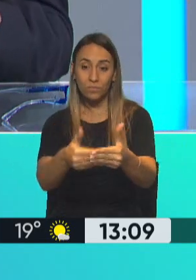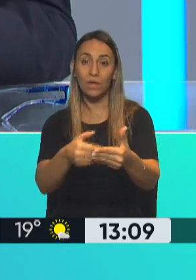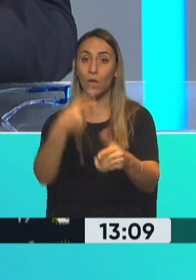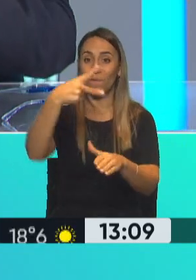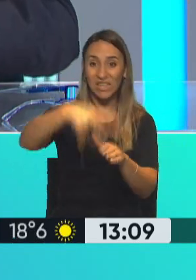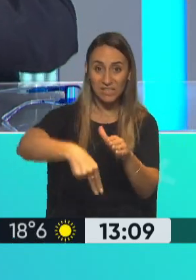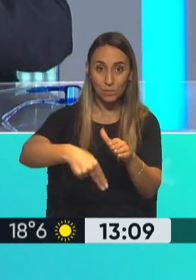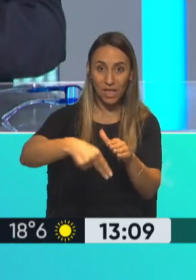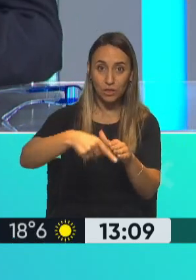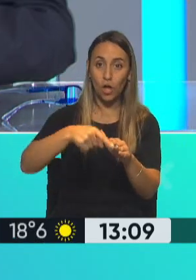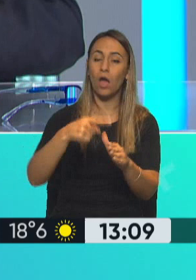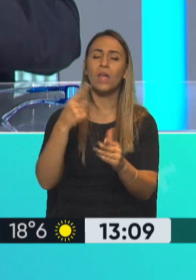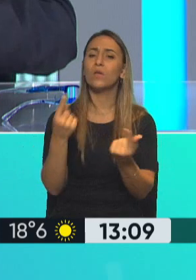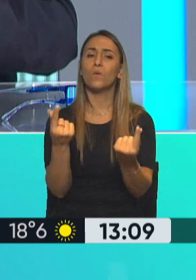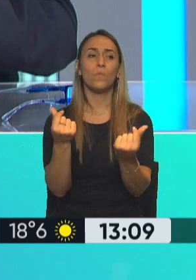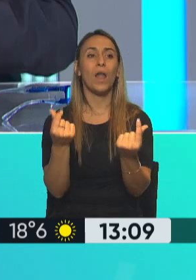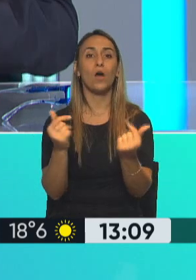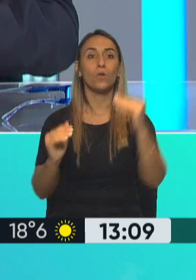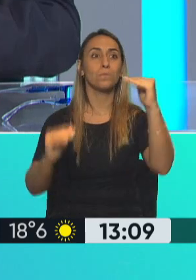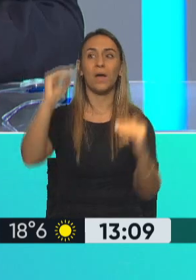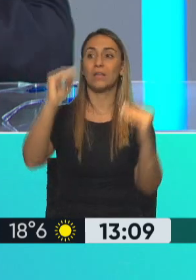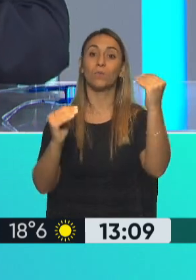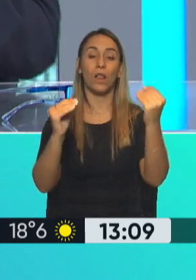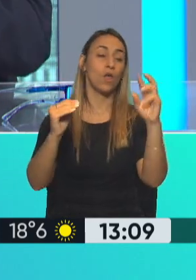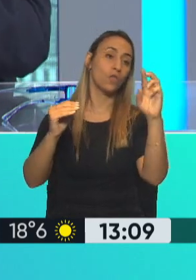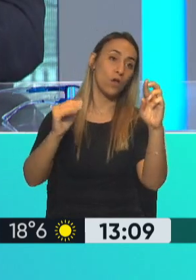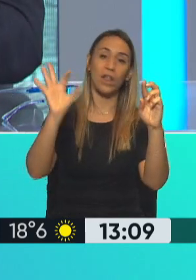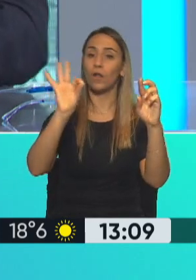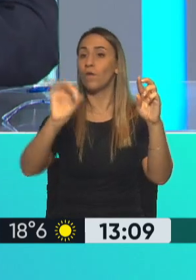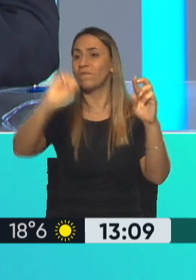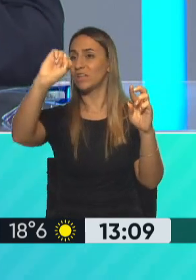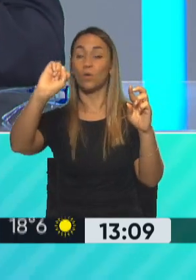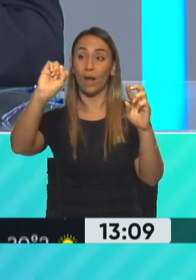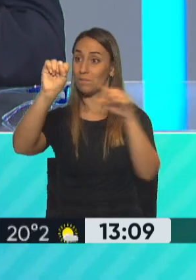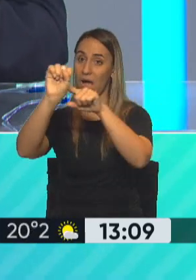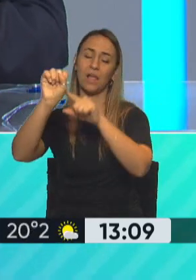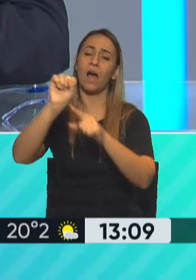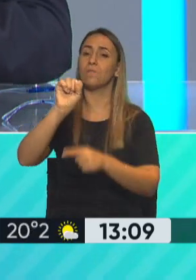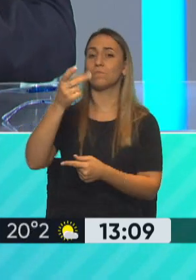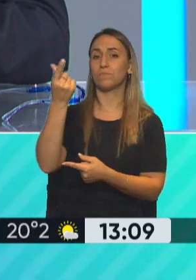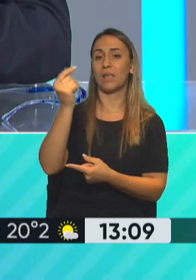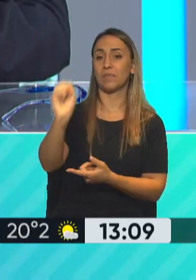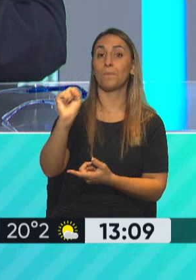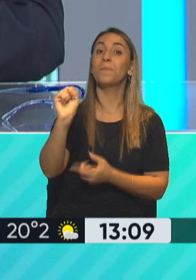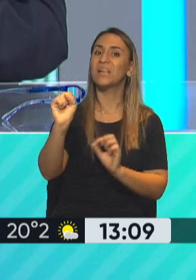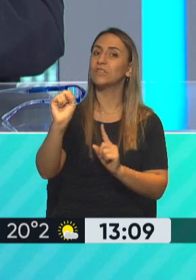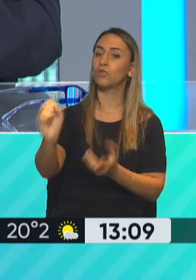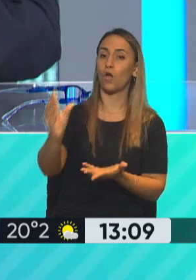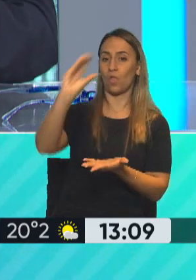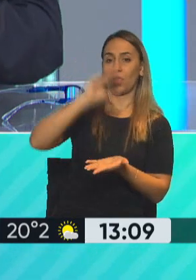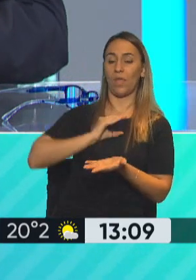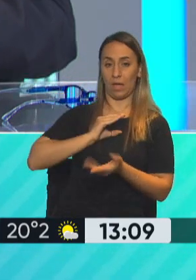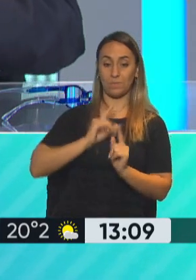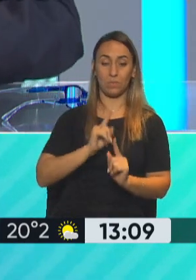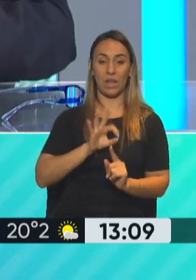acreedor, que es el Fondo de Garantía de Sustentabilidad del ANSES. Es decir, pero en pesos, lo cobra del momento de ese año 2036